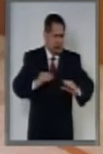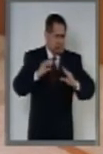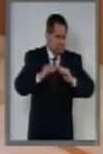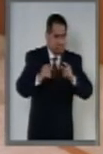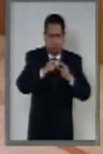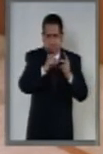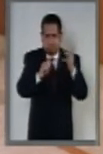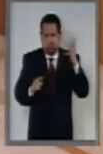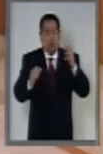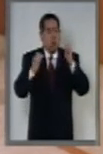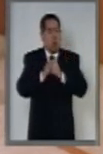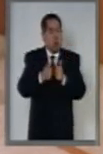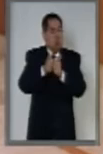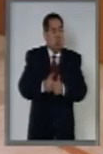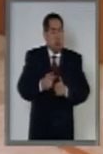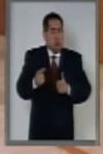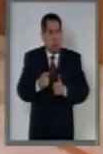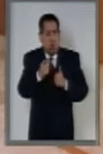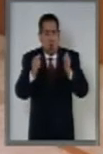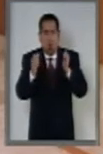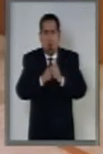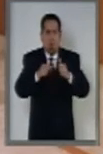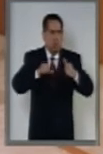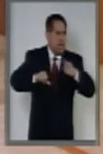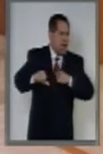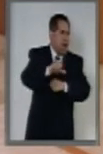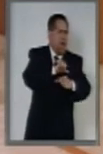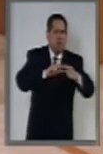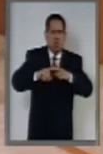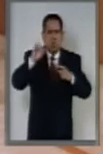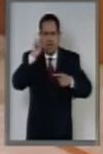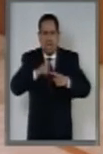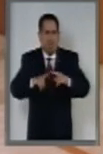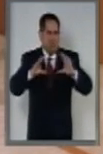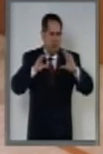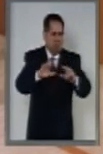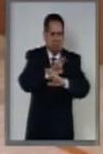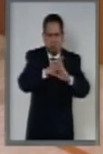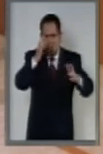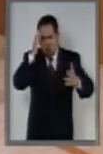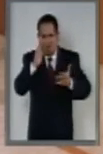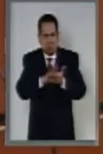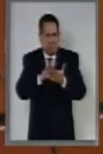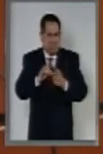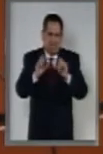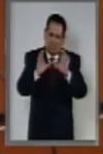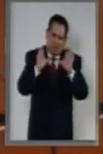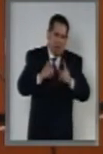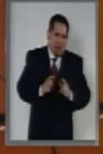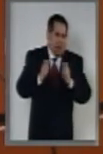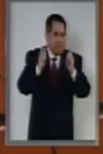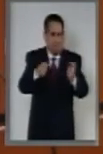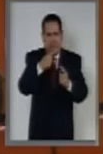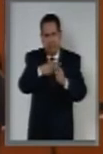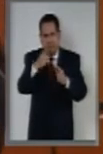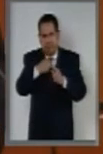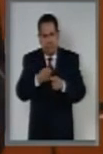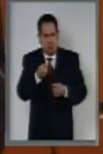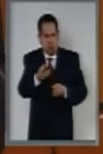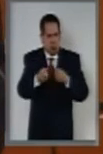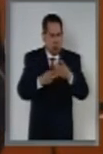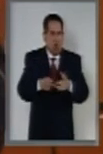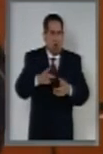mandos, la permanencia, la rotación, la evaluación, el reconocimiento, la certificación, los estímulos